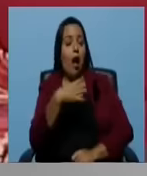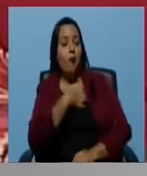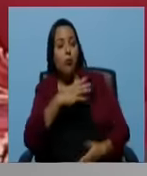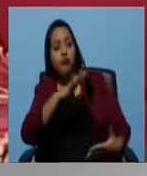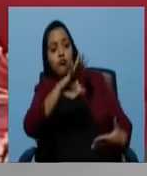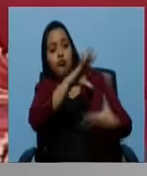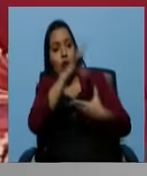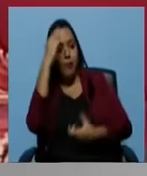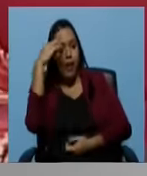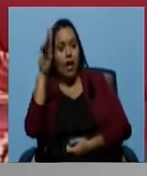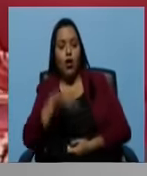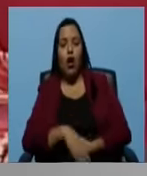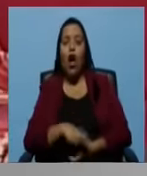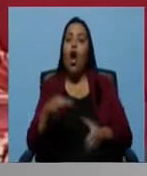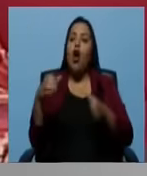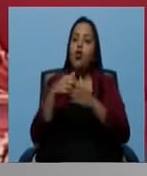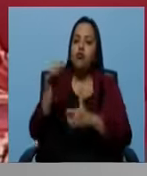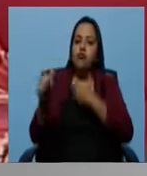México, sub-18.